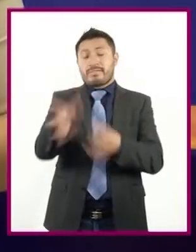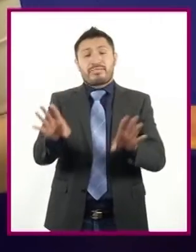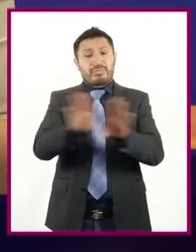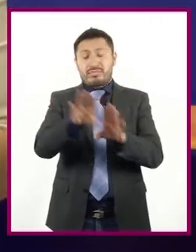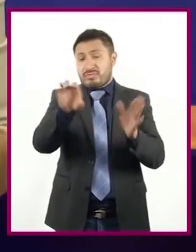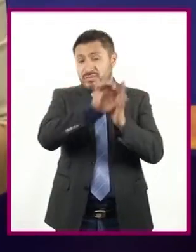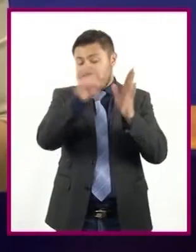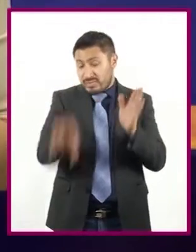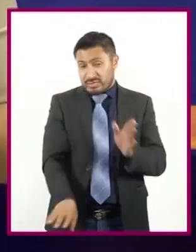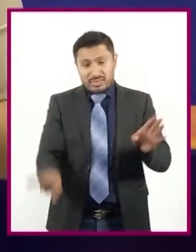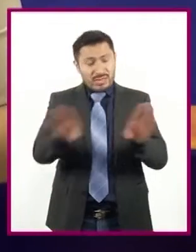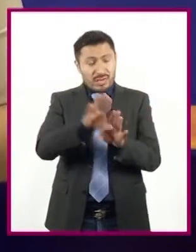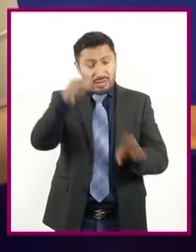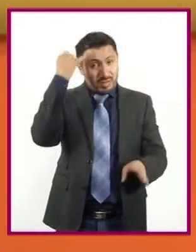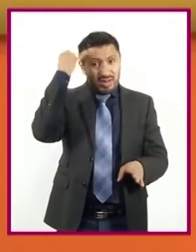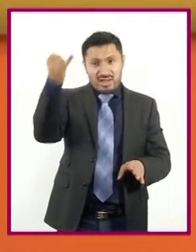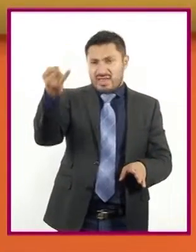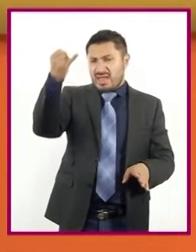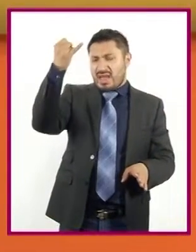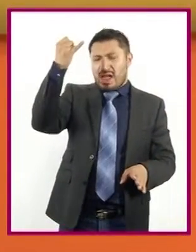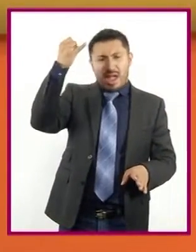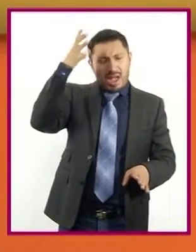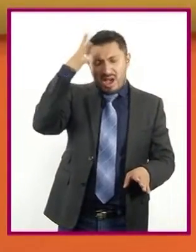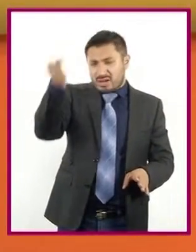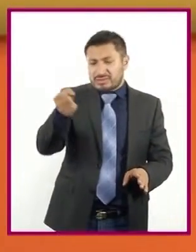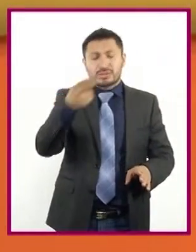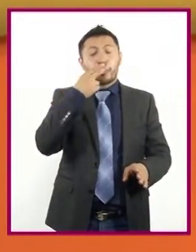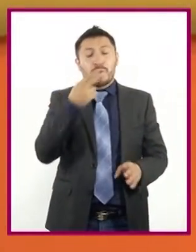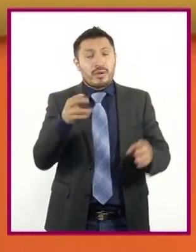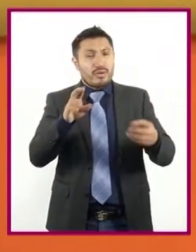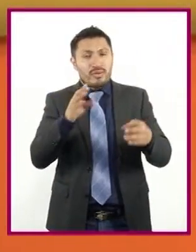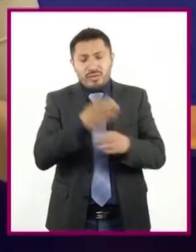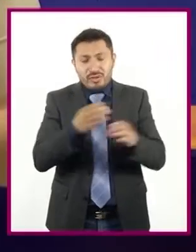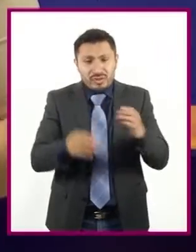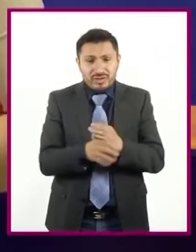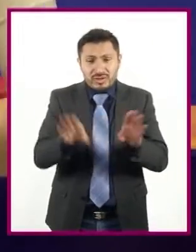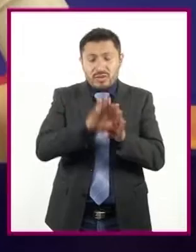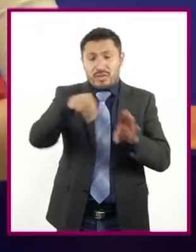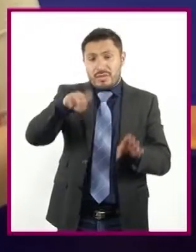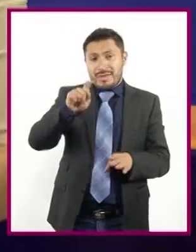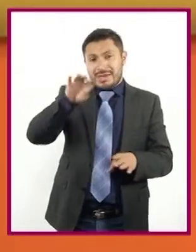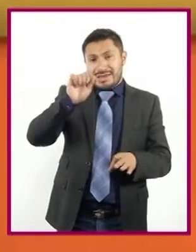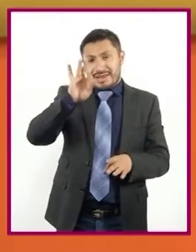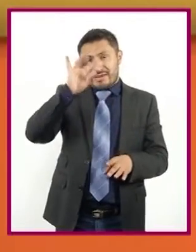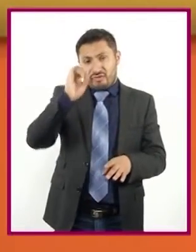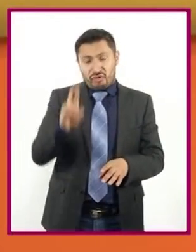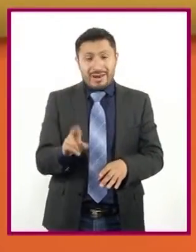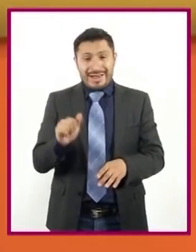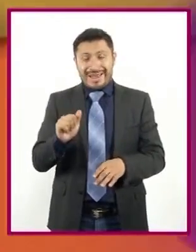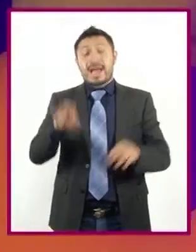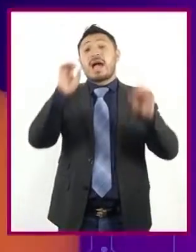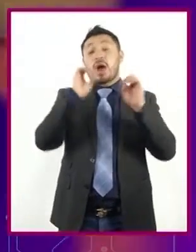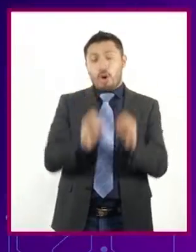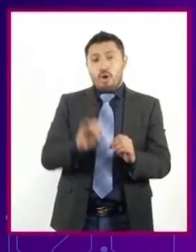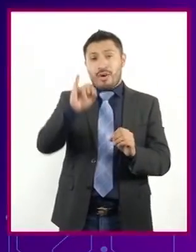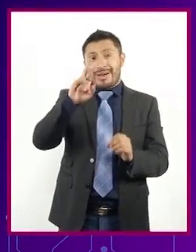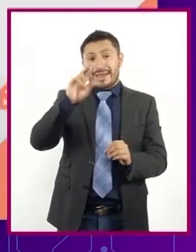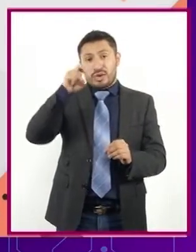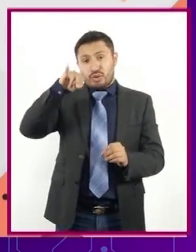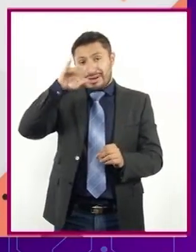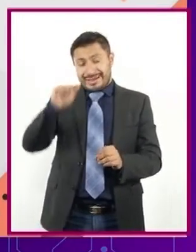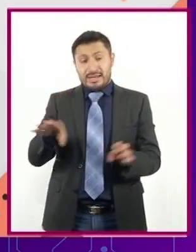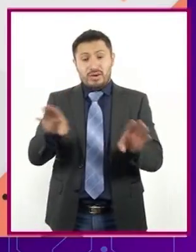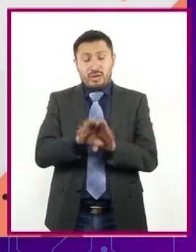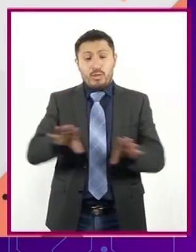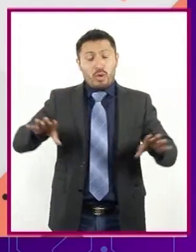ilustran una idea o concepto utilizando recursos retóricos como la metáfora o la ironía. Por ejemplo, el término